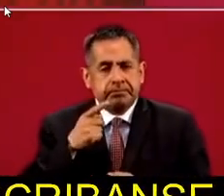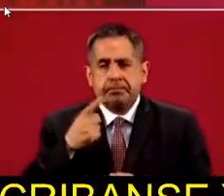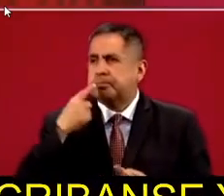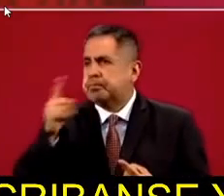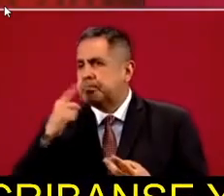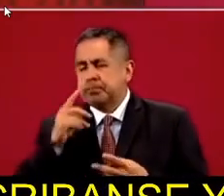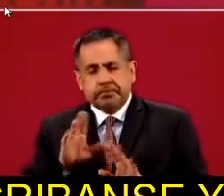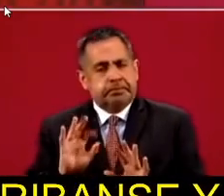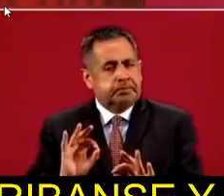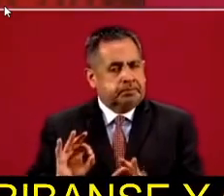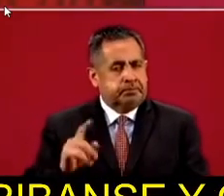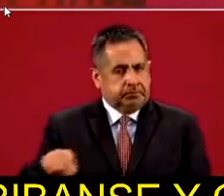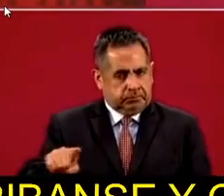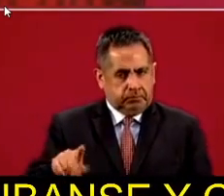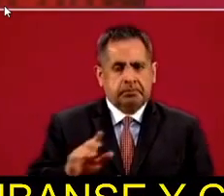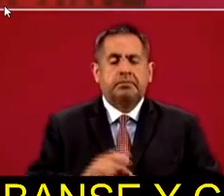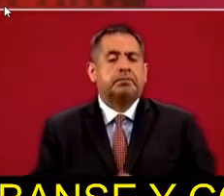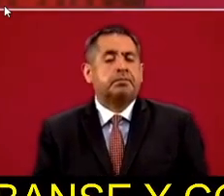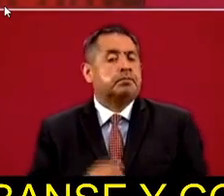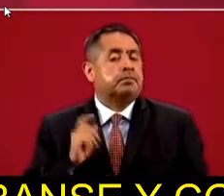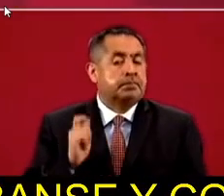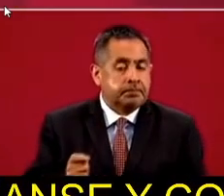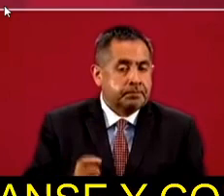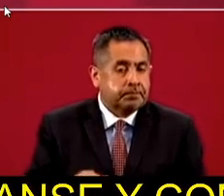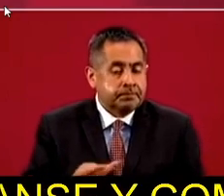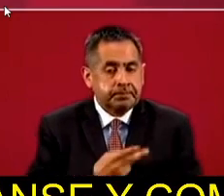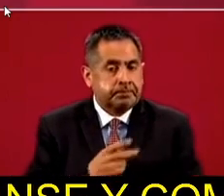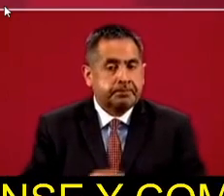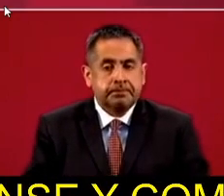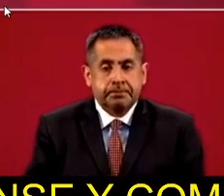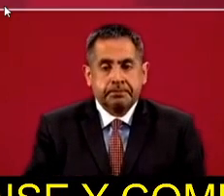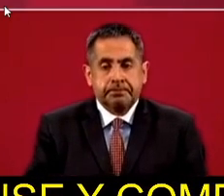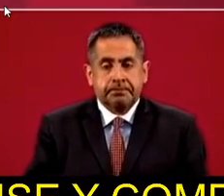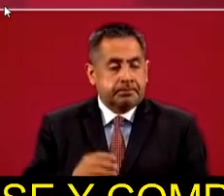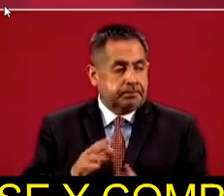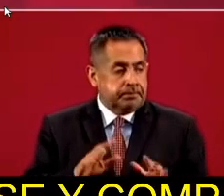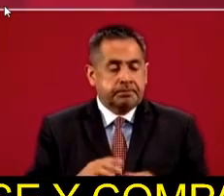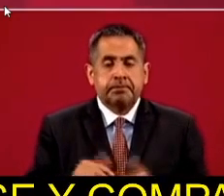denuncias. Esto se ubica en